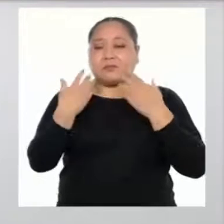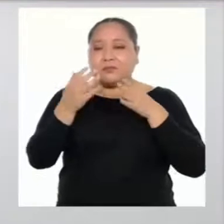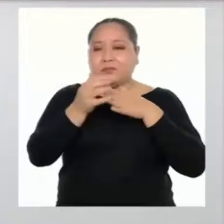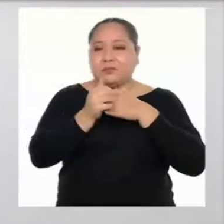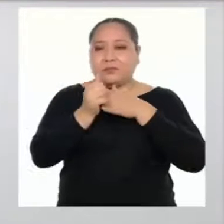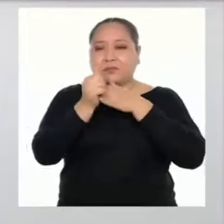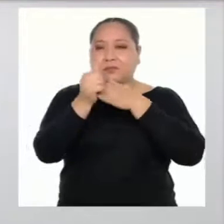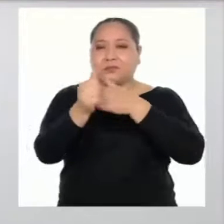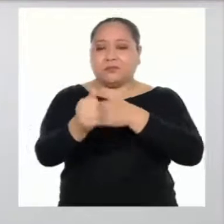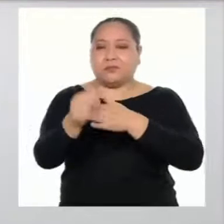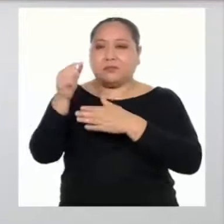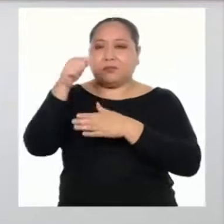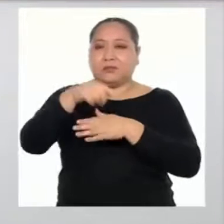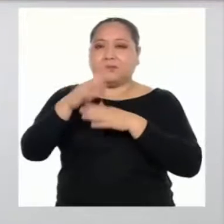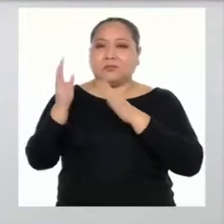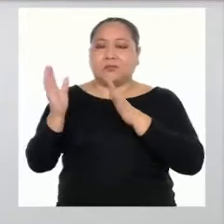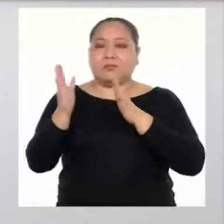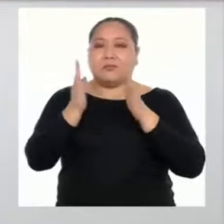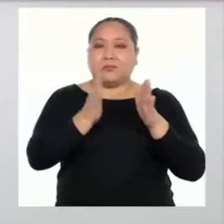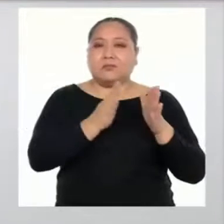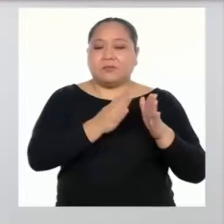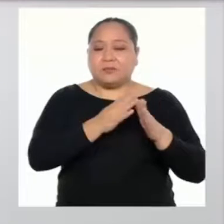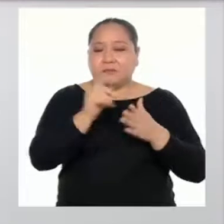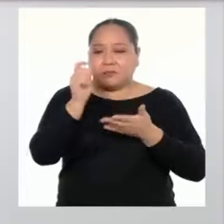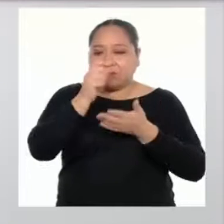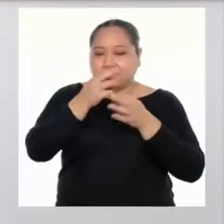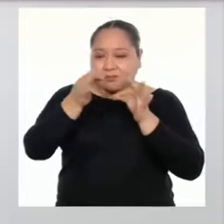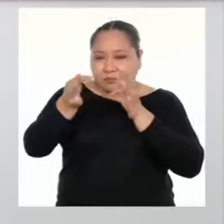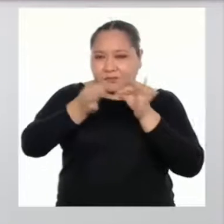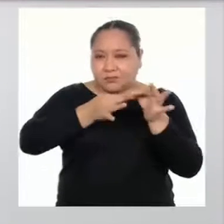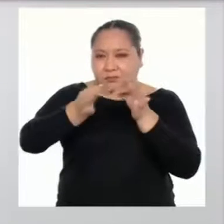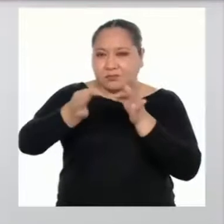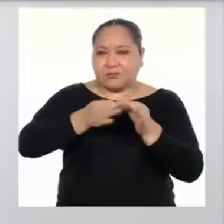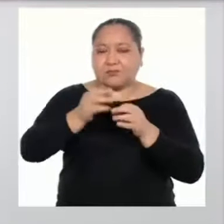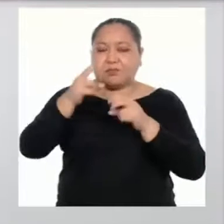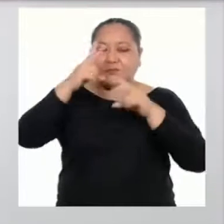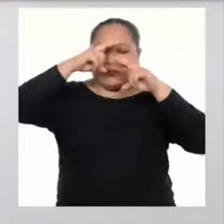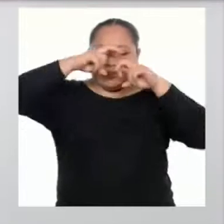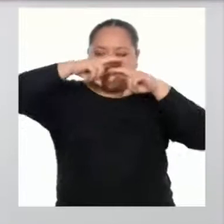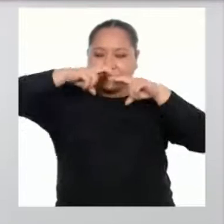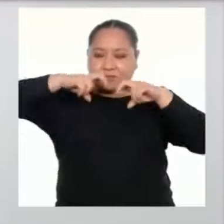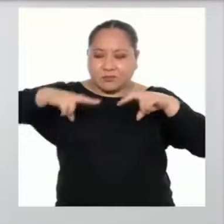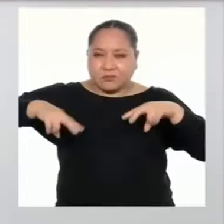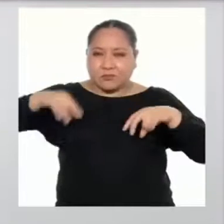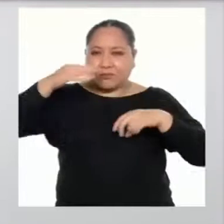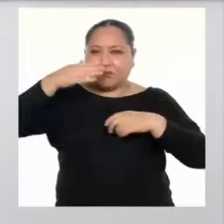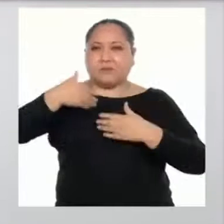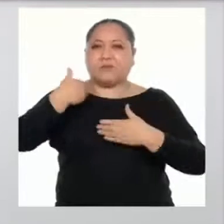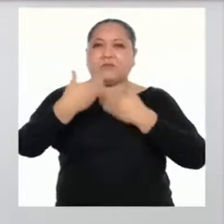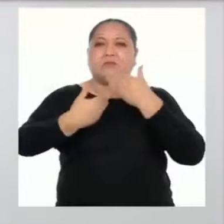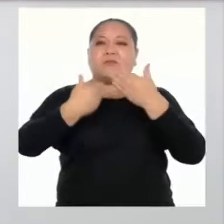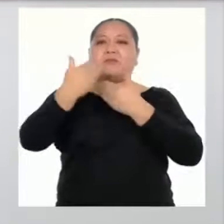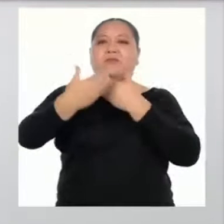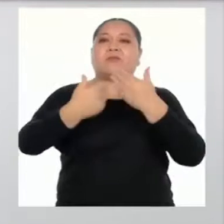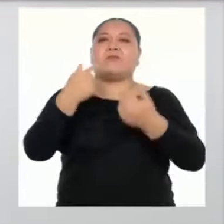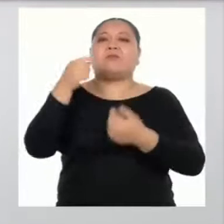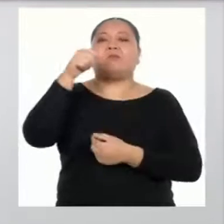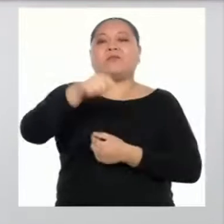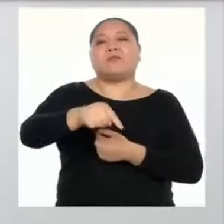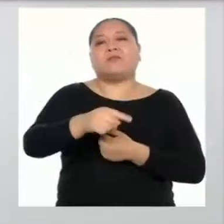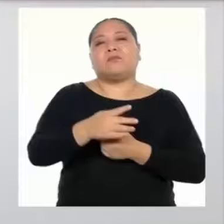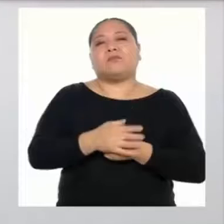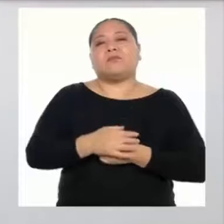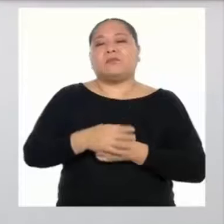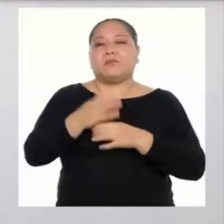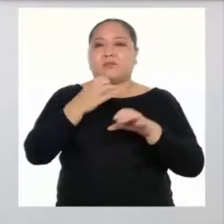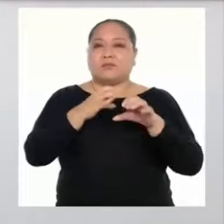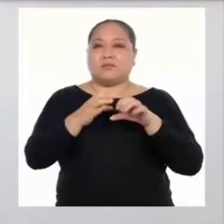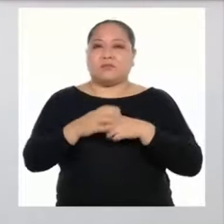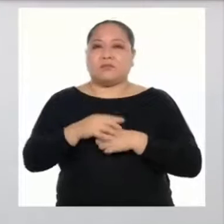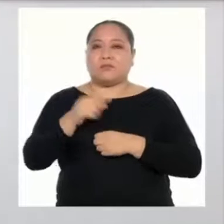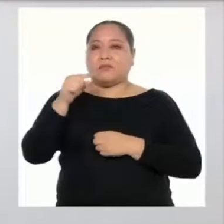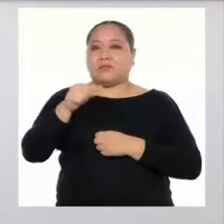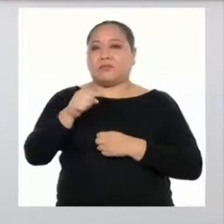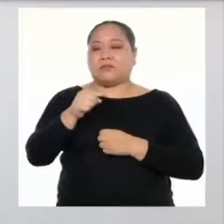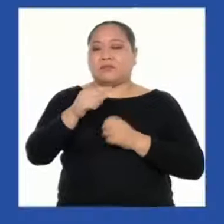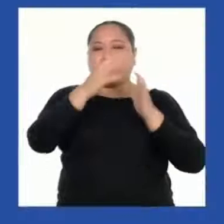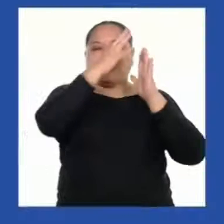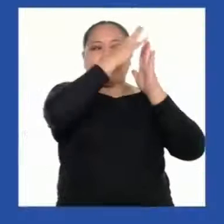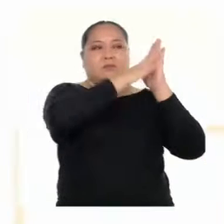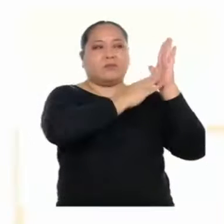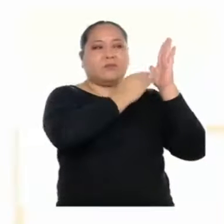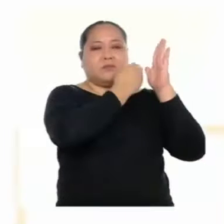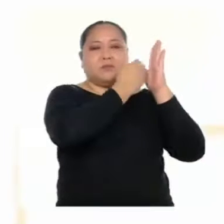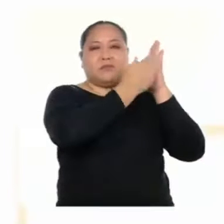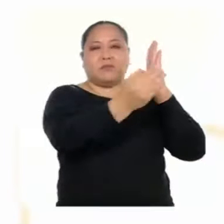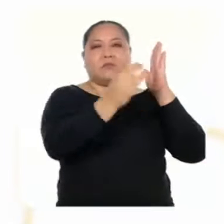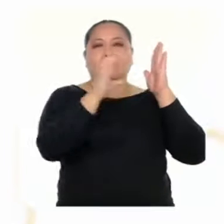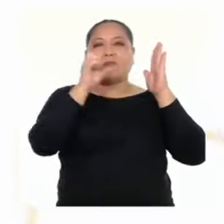puedan guiarse en la elaboración de su explicación y evalúen su progreso en la competencia, que es la